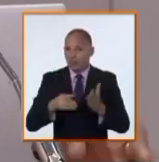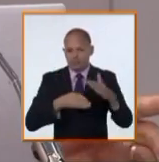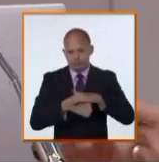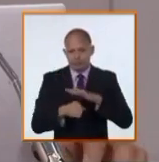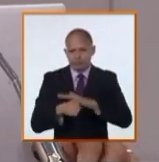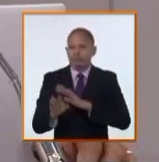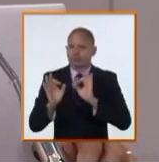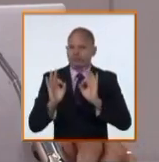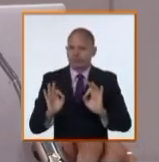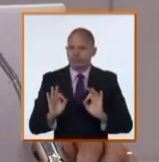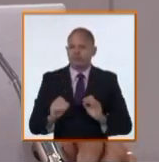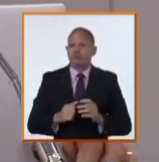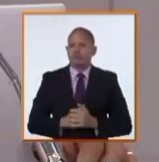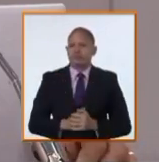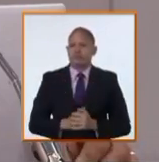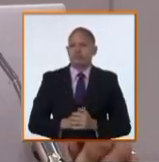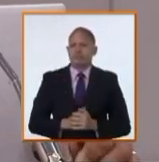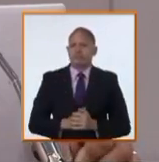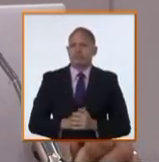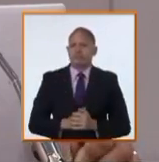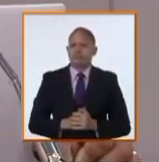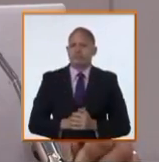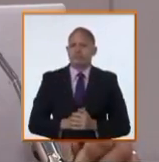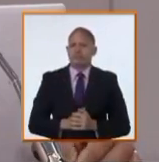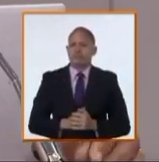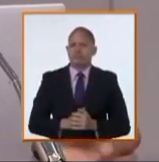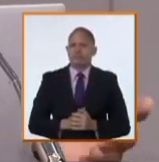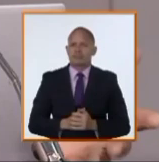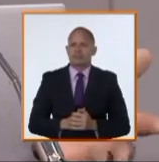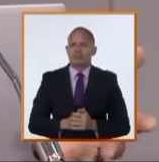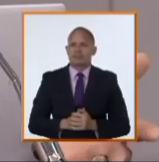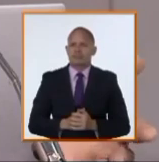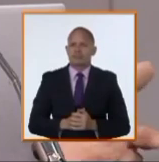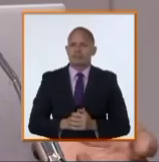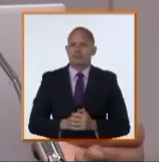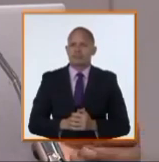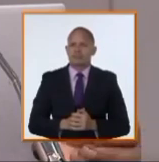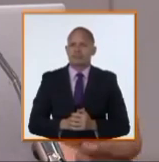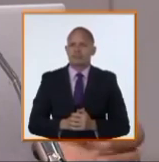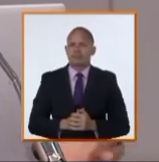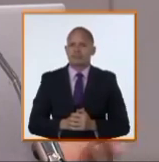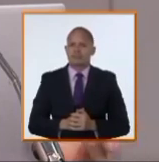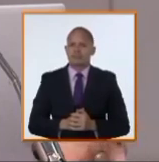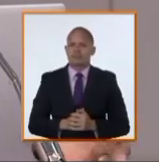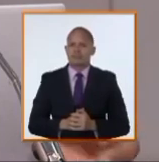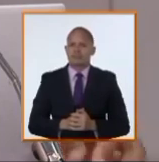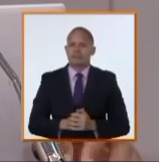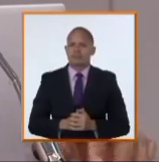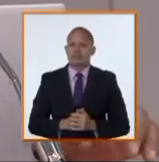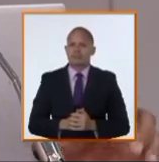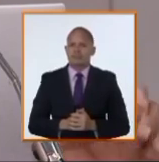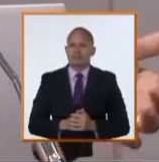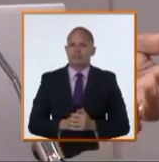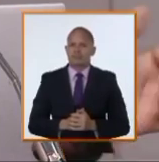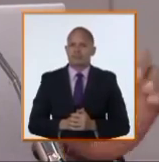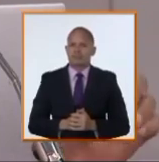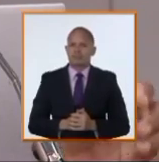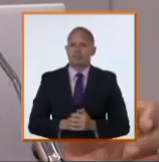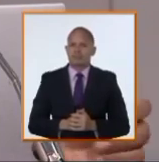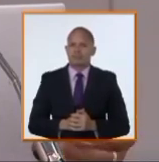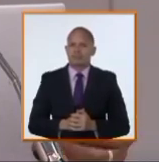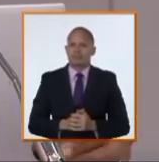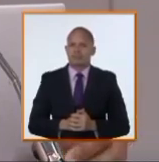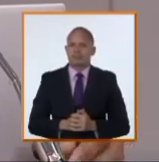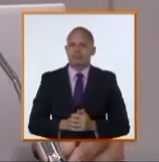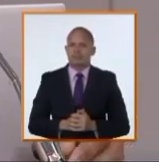gracias a este desarrollo de las tecnologías este desarrollo ha impactado decisivamente en